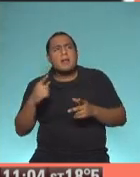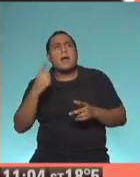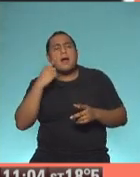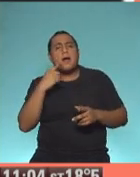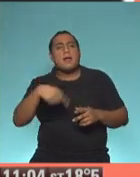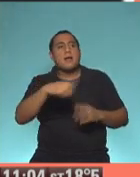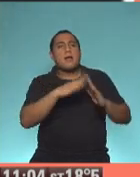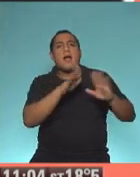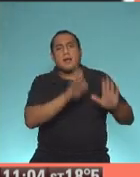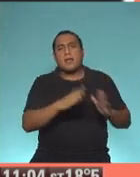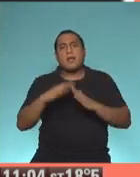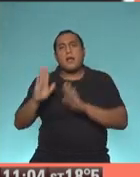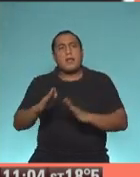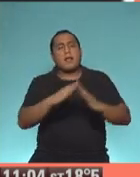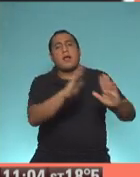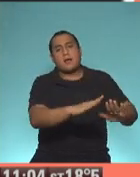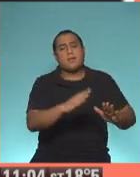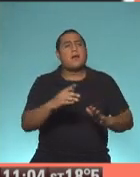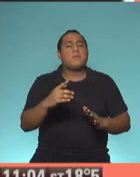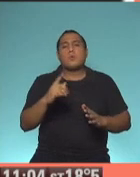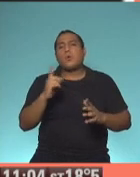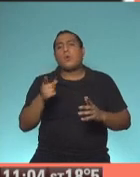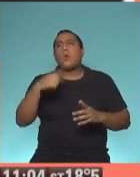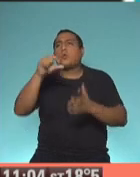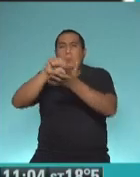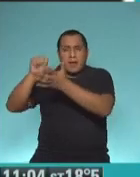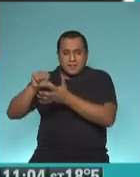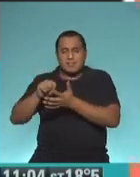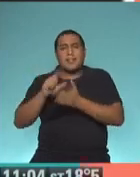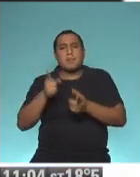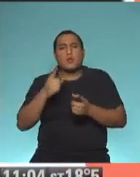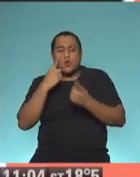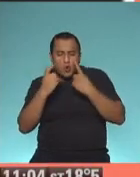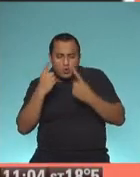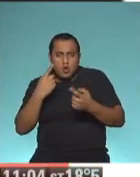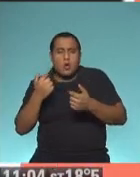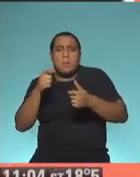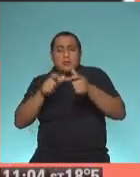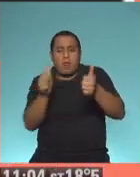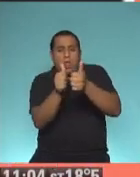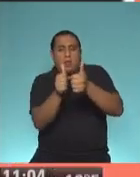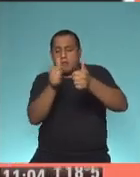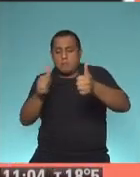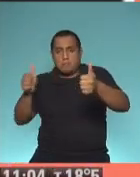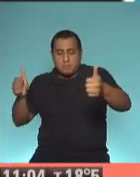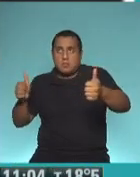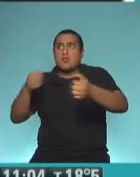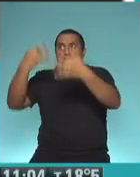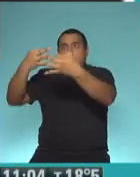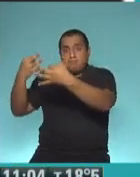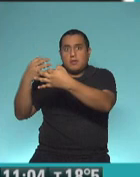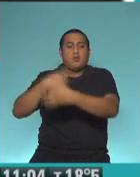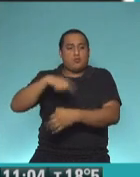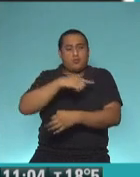otros países, estrategias de control donde la gente se mantiene a distancia y hay un montón de reglas, funcionan. Y esta semana tuvimos